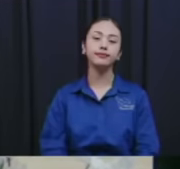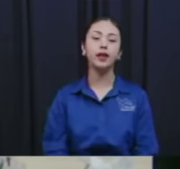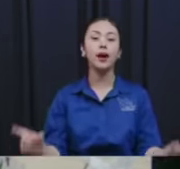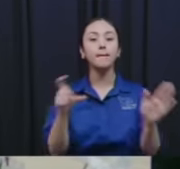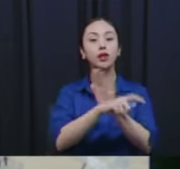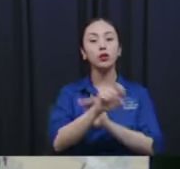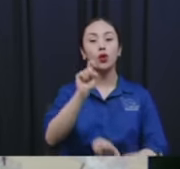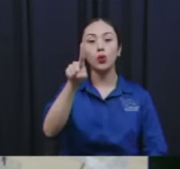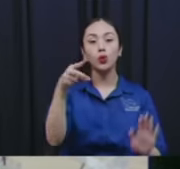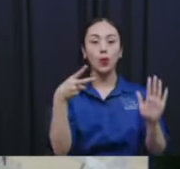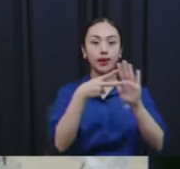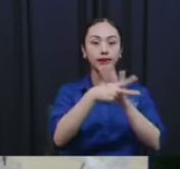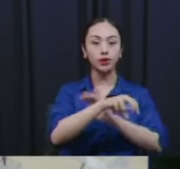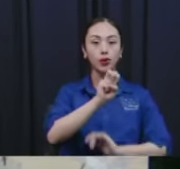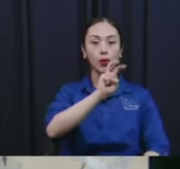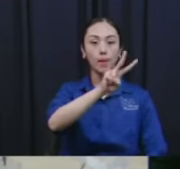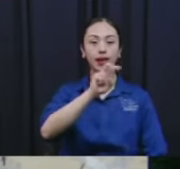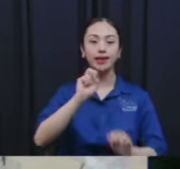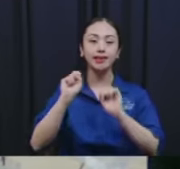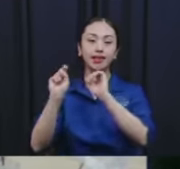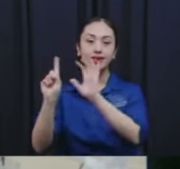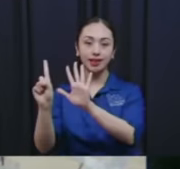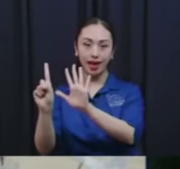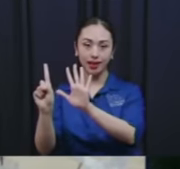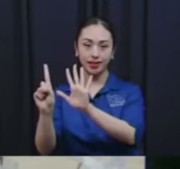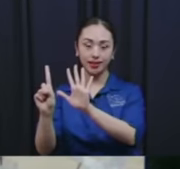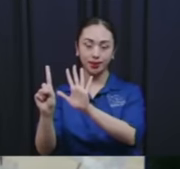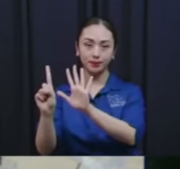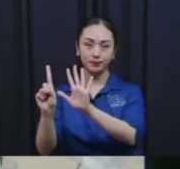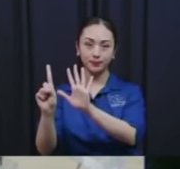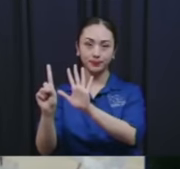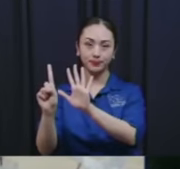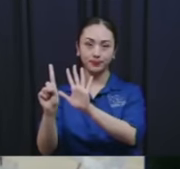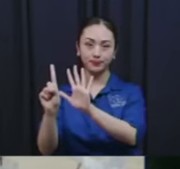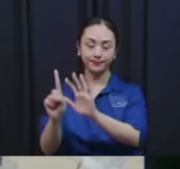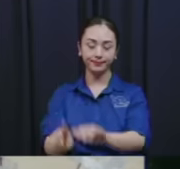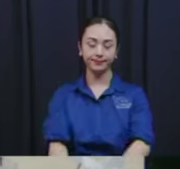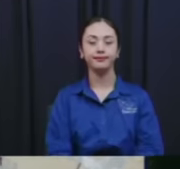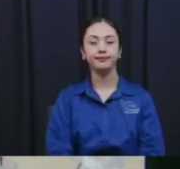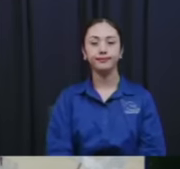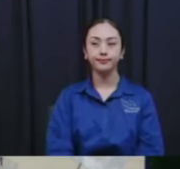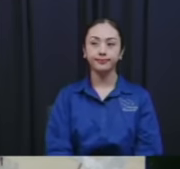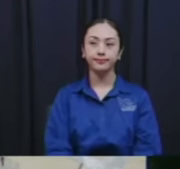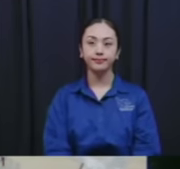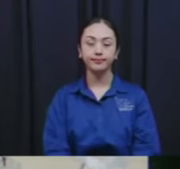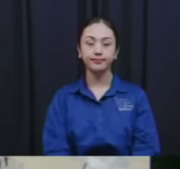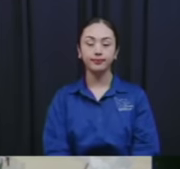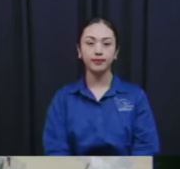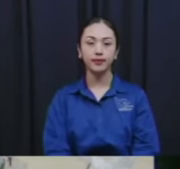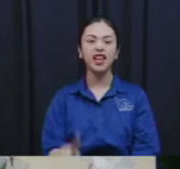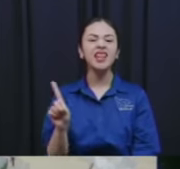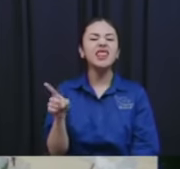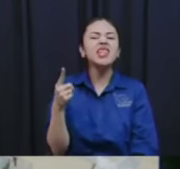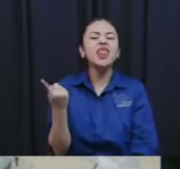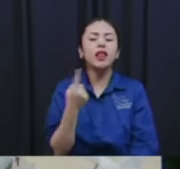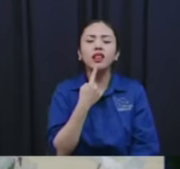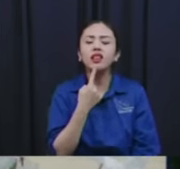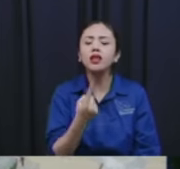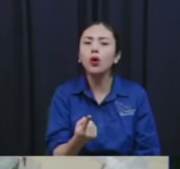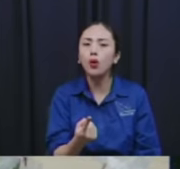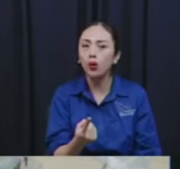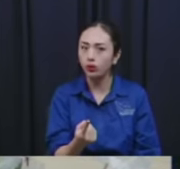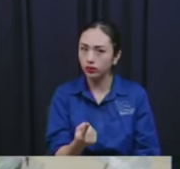un dice usted entonces resulta que dijo así